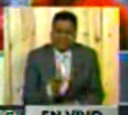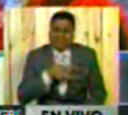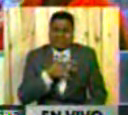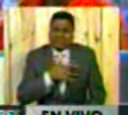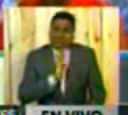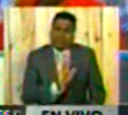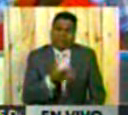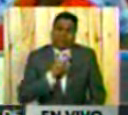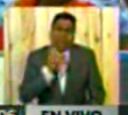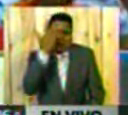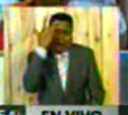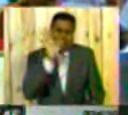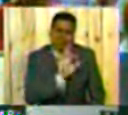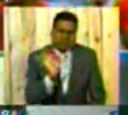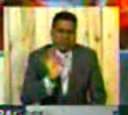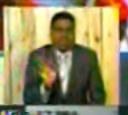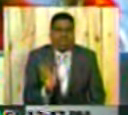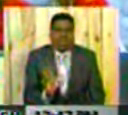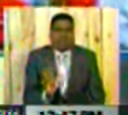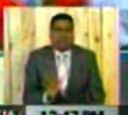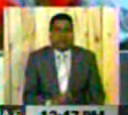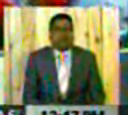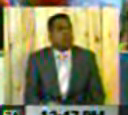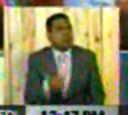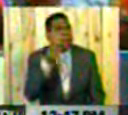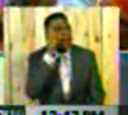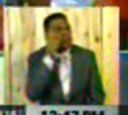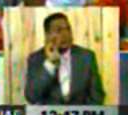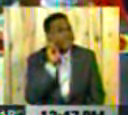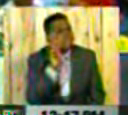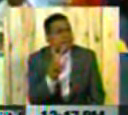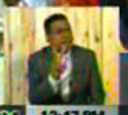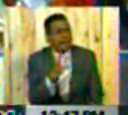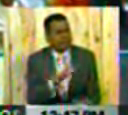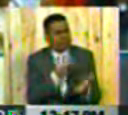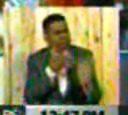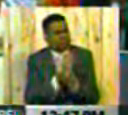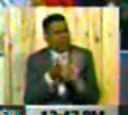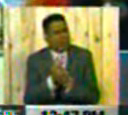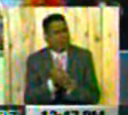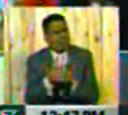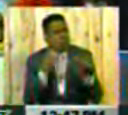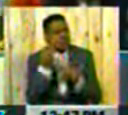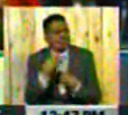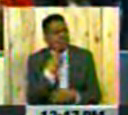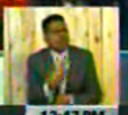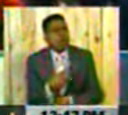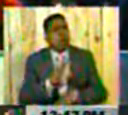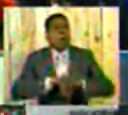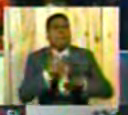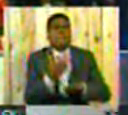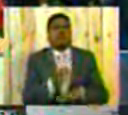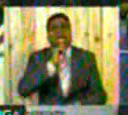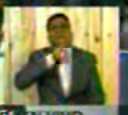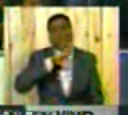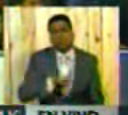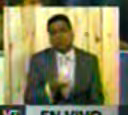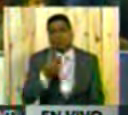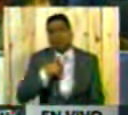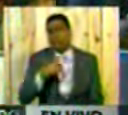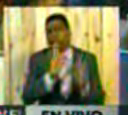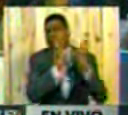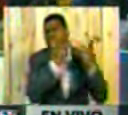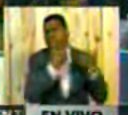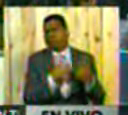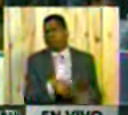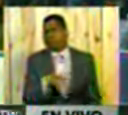eso. Yo tengo que escuchar y tengo que ver en el contexto de cómo se dijo y qué se dijo, porque mira, de esa historia me sé yo cuento por todos